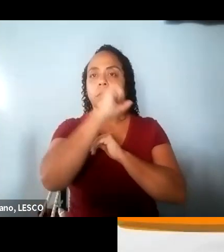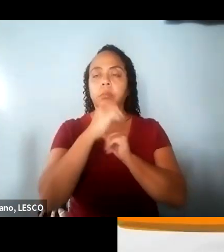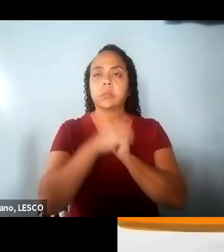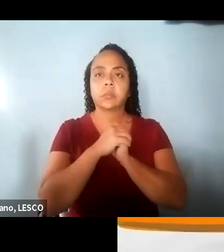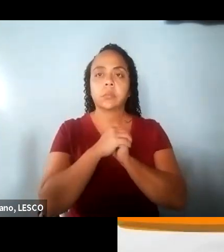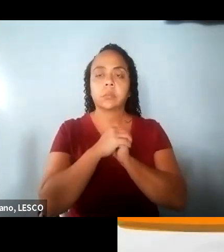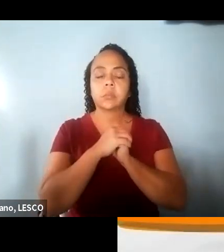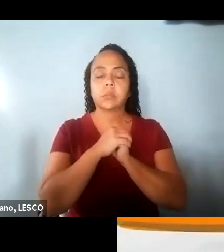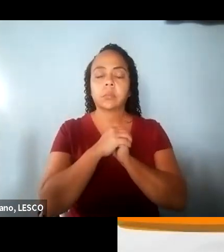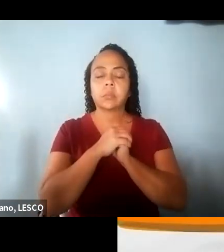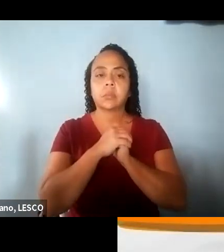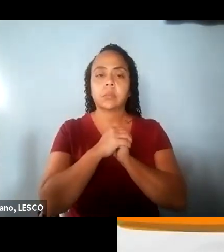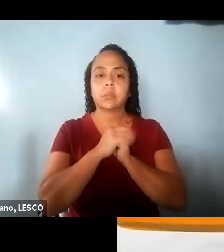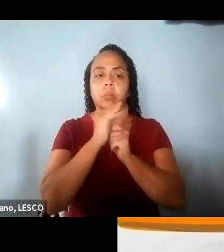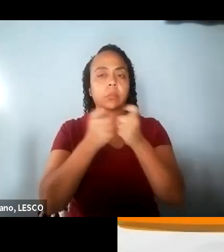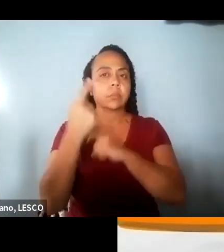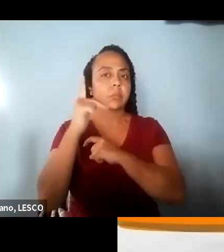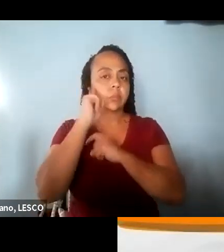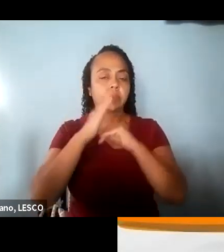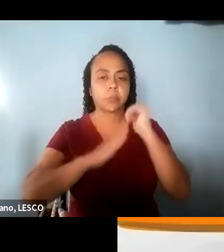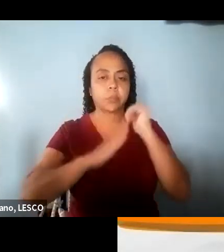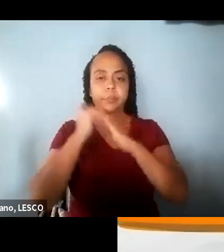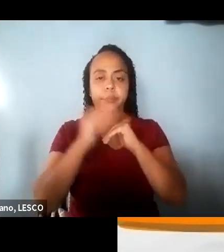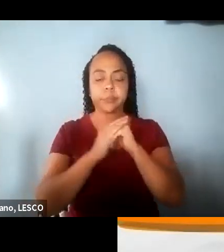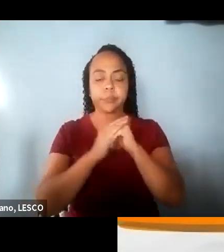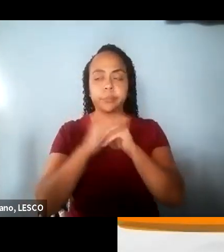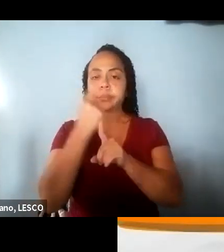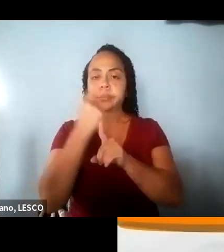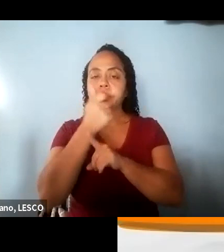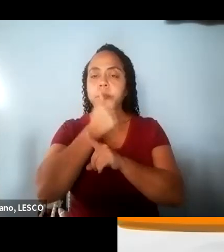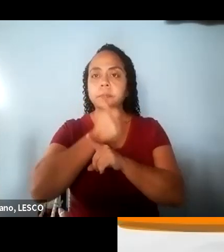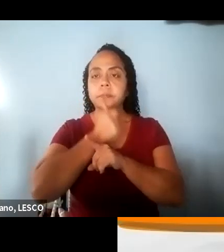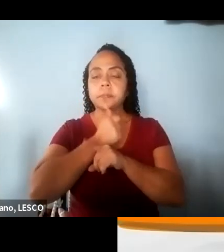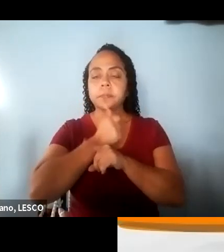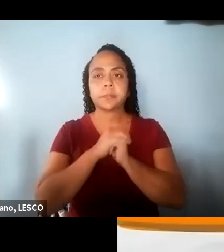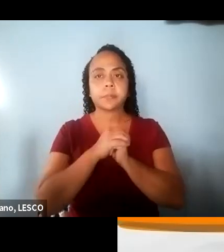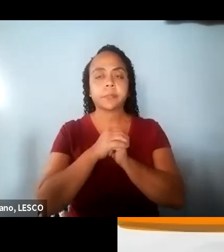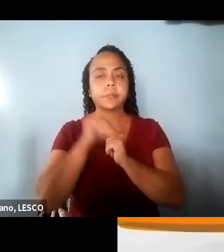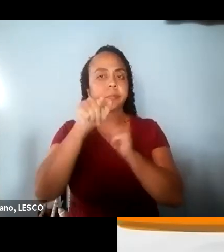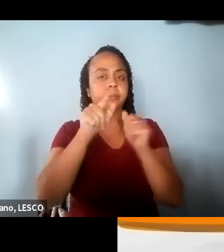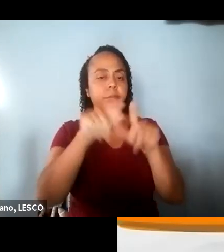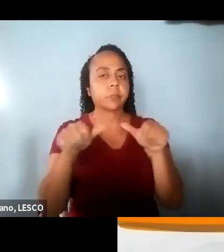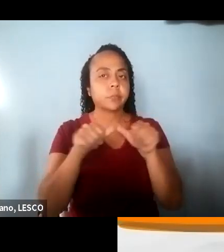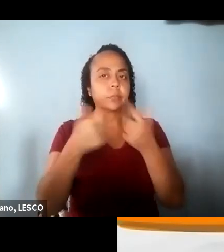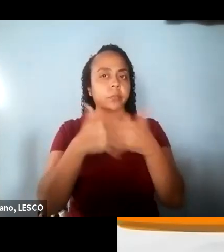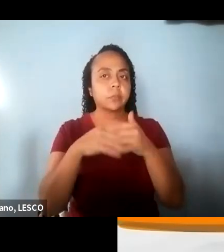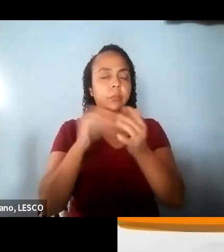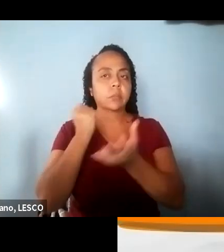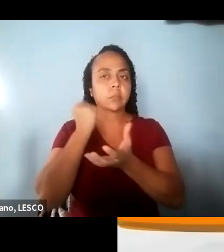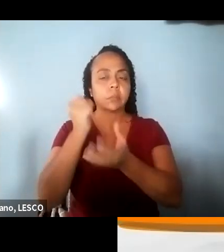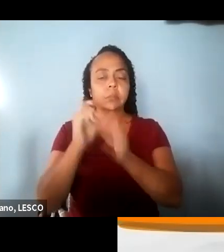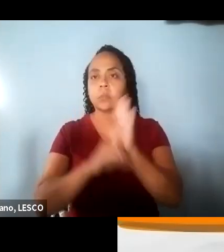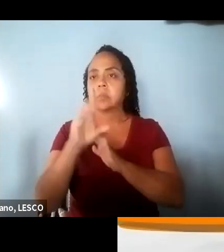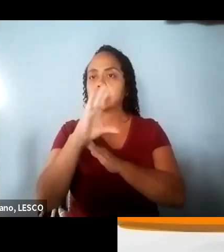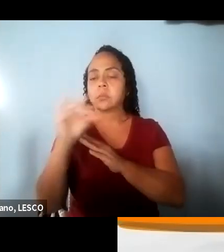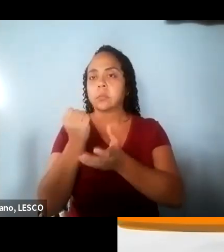y la gestión del riesgo para construir sociedades resilientes de este sector empresarial que invierta en desarrollo y no invierte en